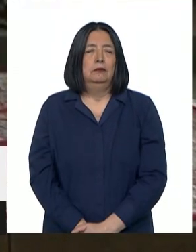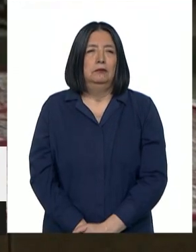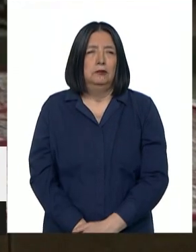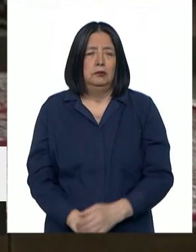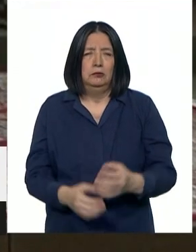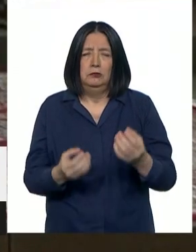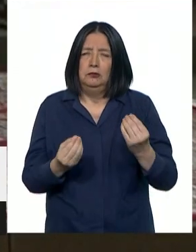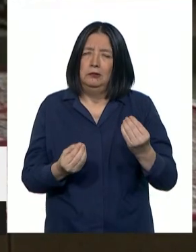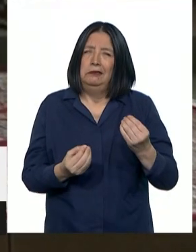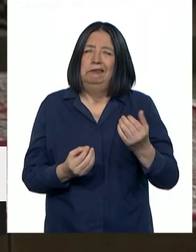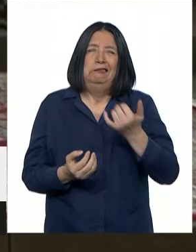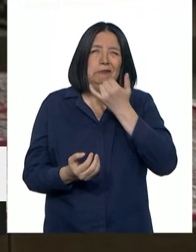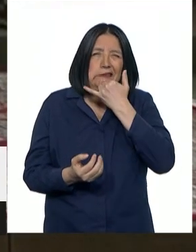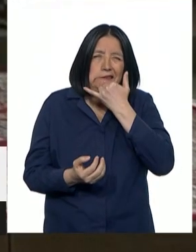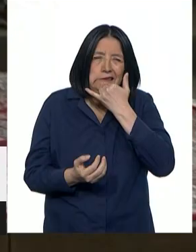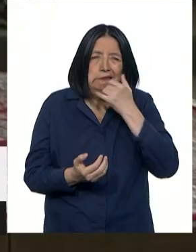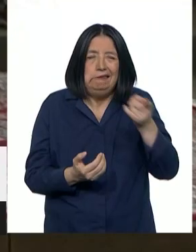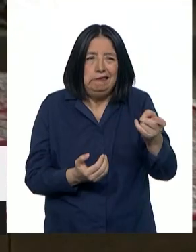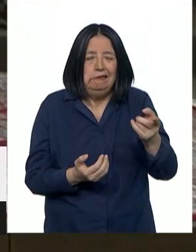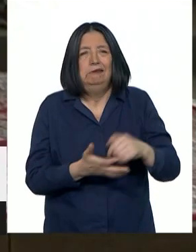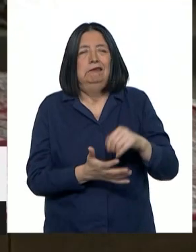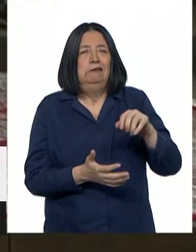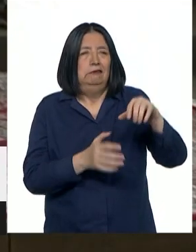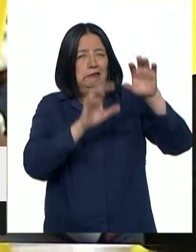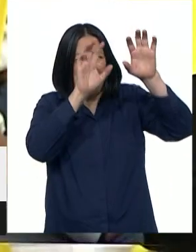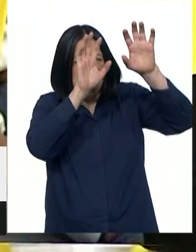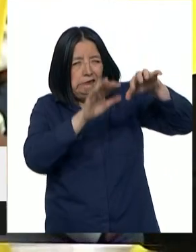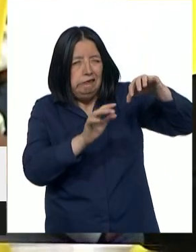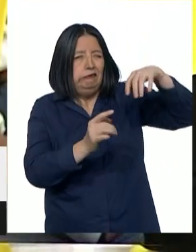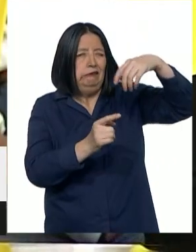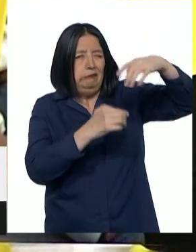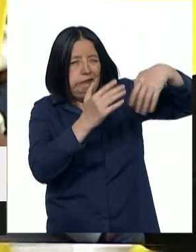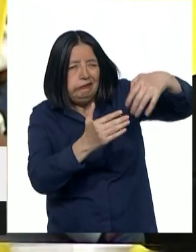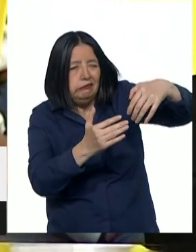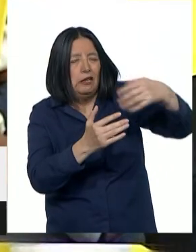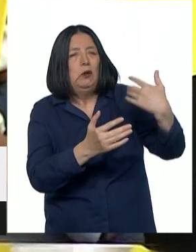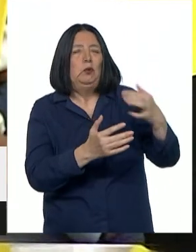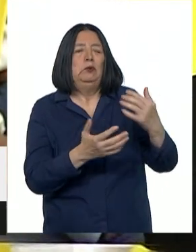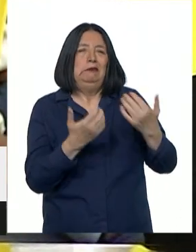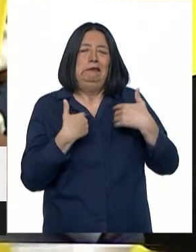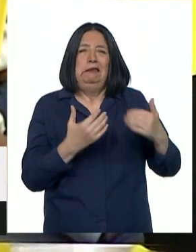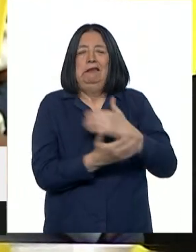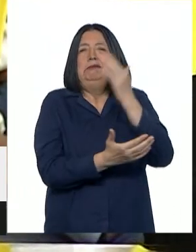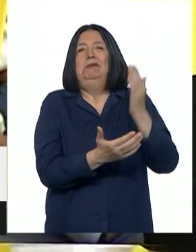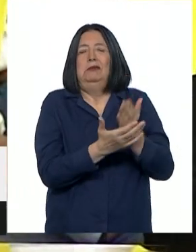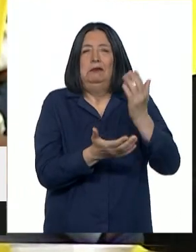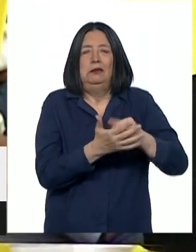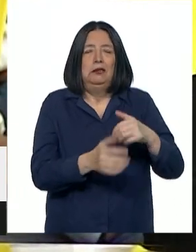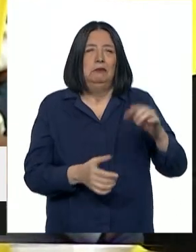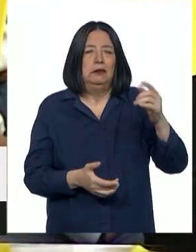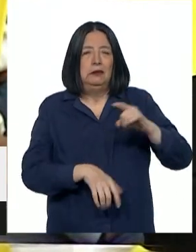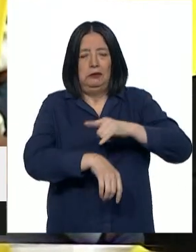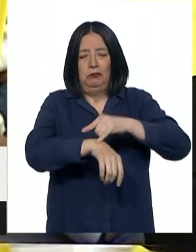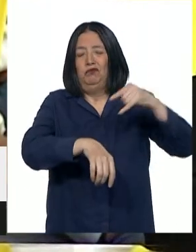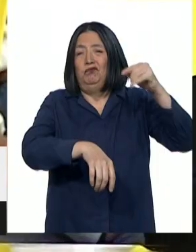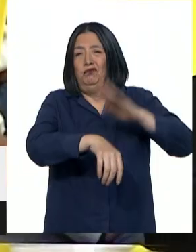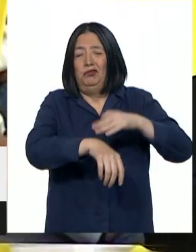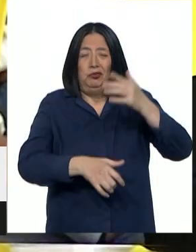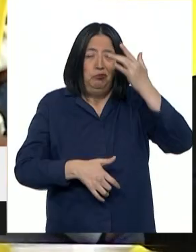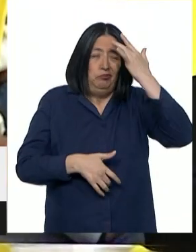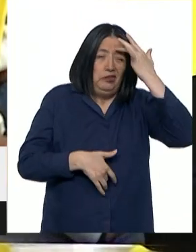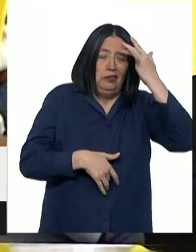como consecuencia de esa situación, hemos tenido el problema de dengue, donde han fallecido